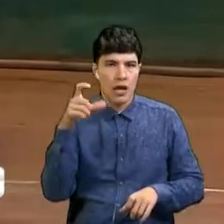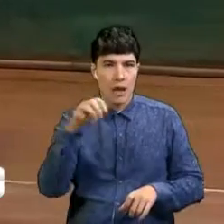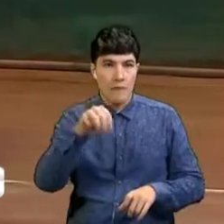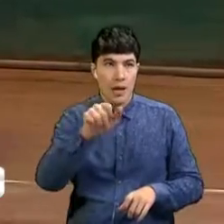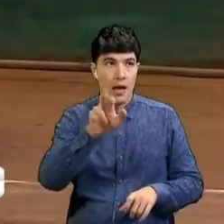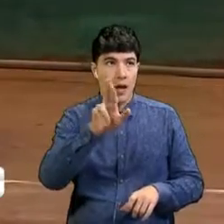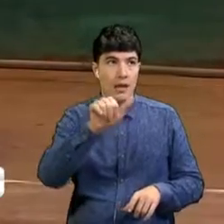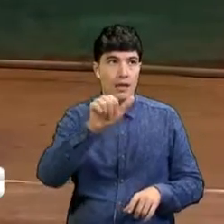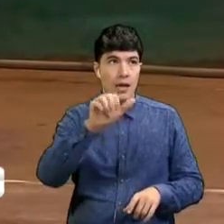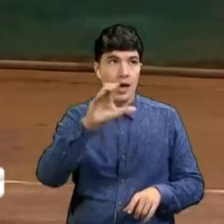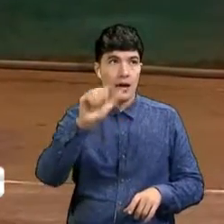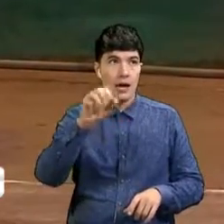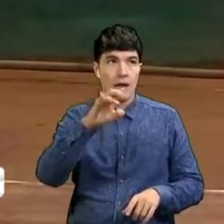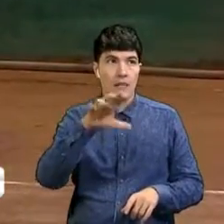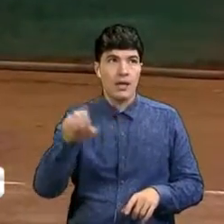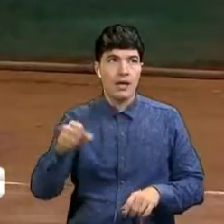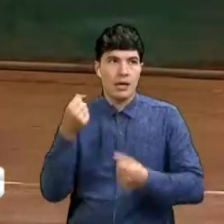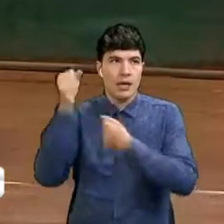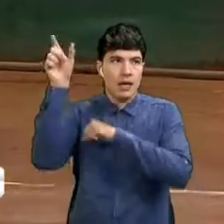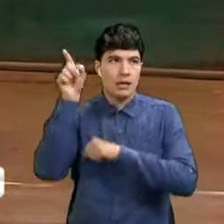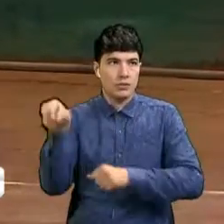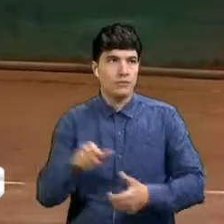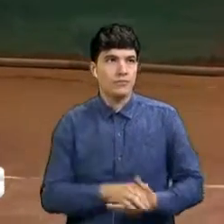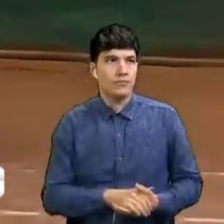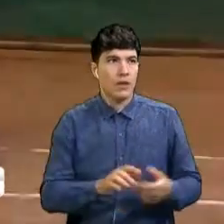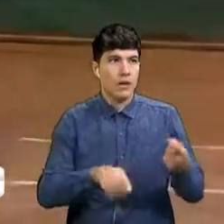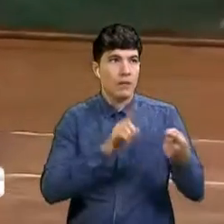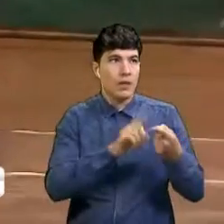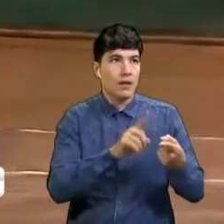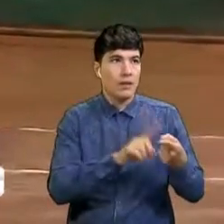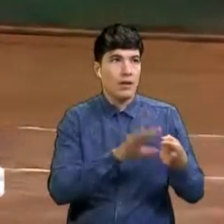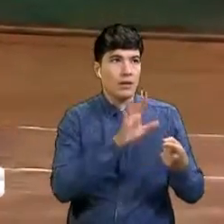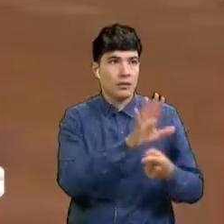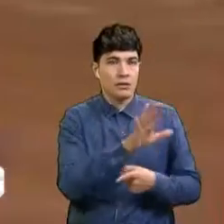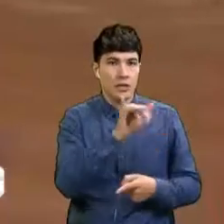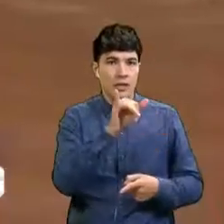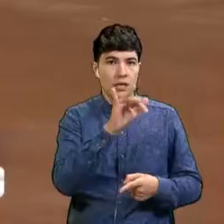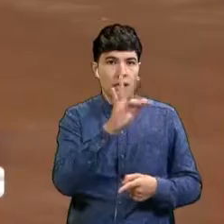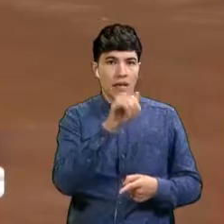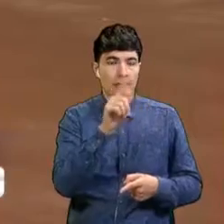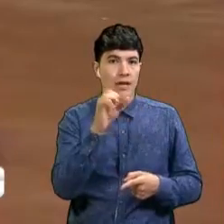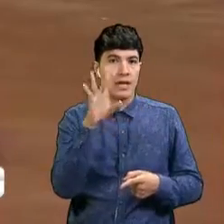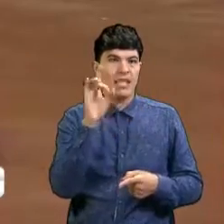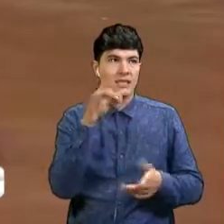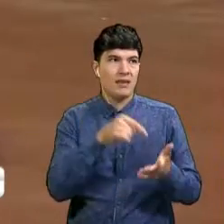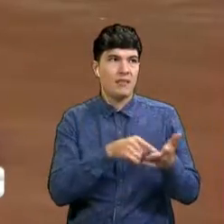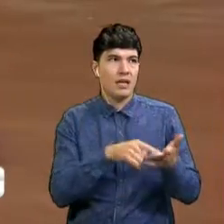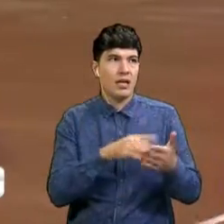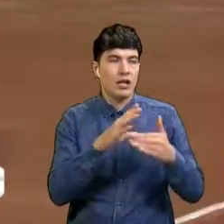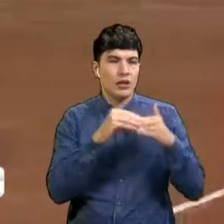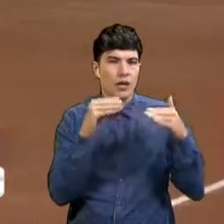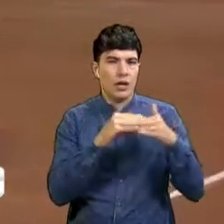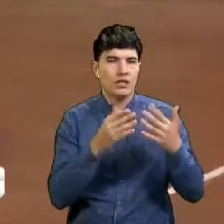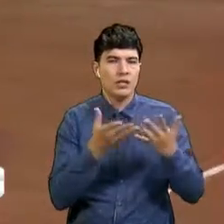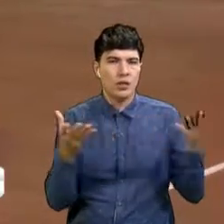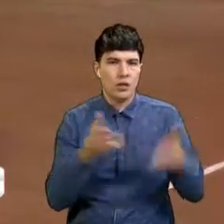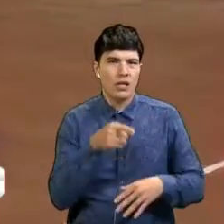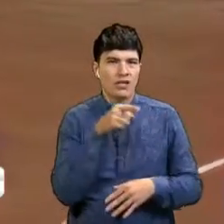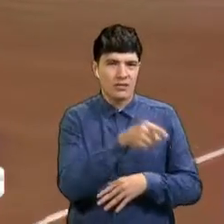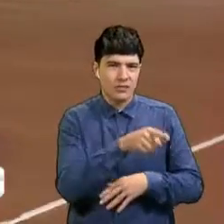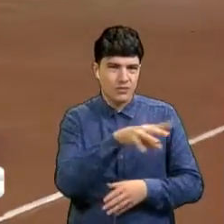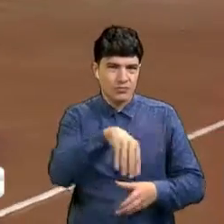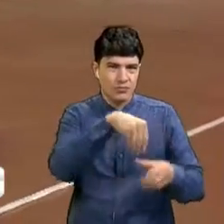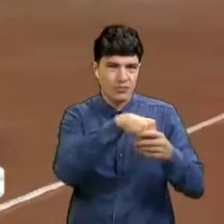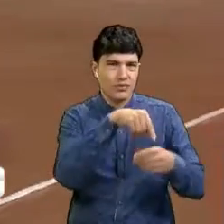camila osorio se impuso a nicole bueno sandoval en la primera ronda del torneo y df de 15.000 dólares que se cumplen las instalaciones de la corporación